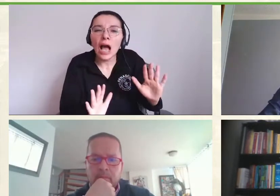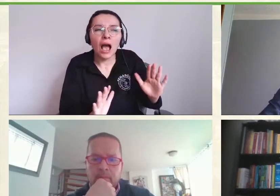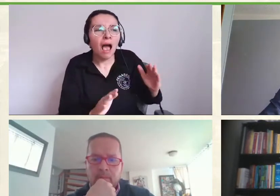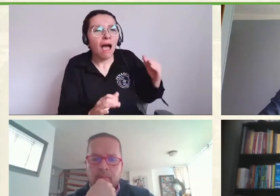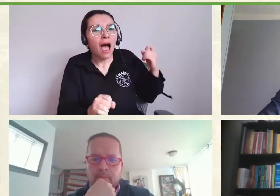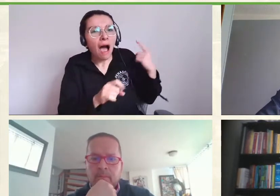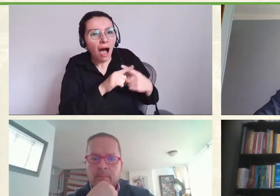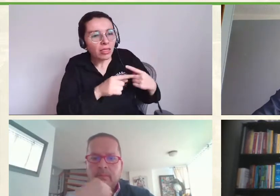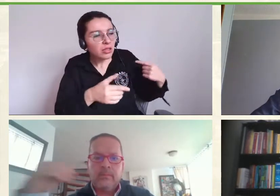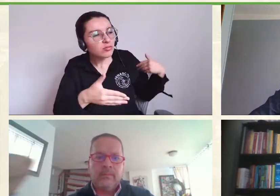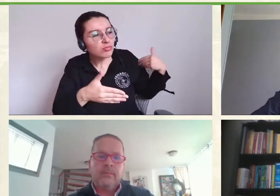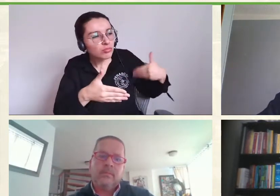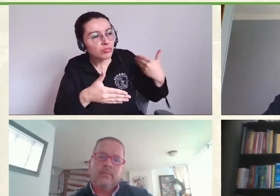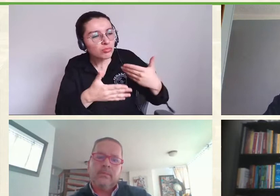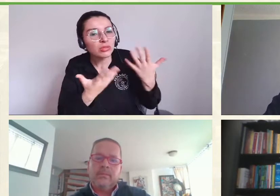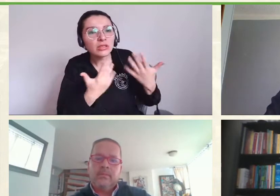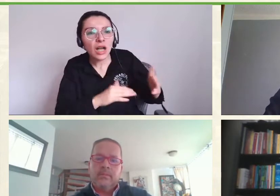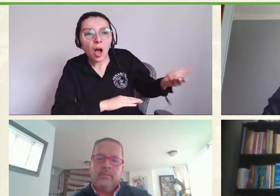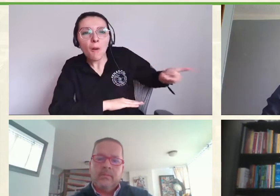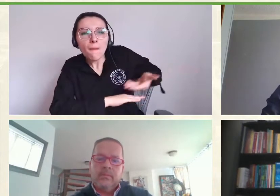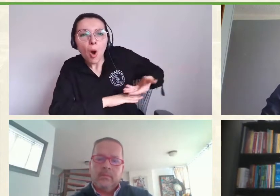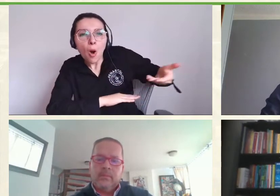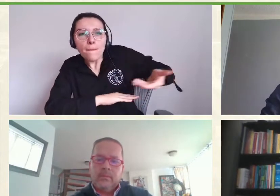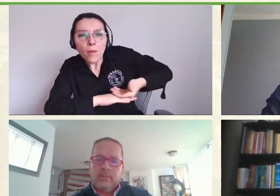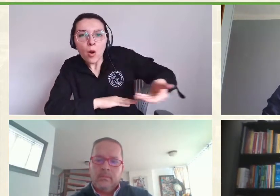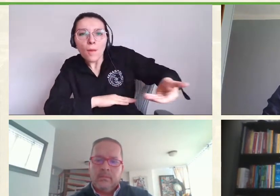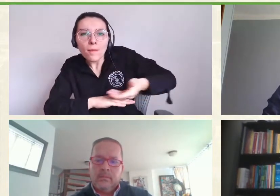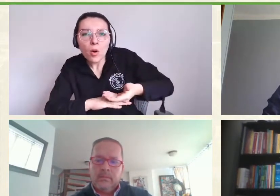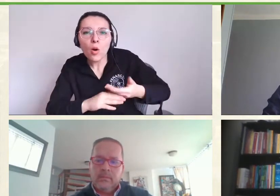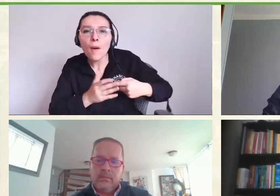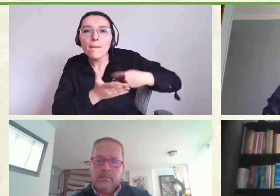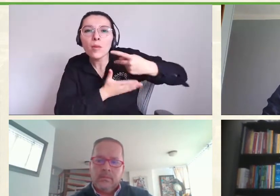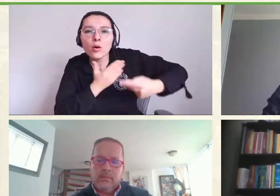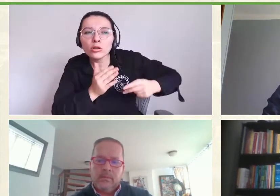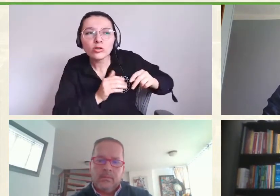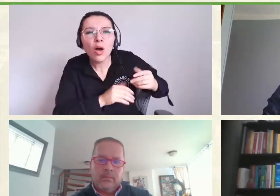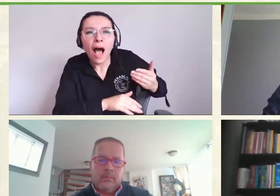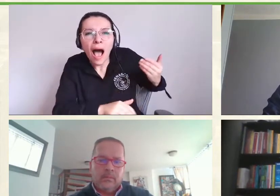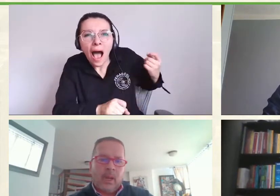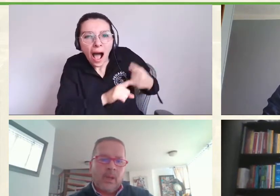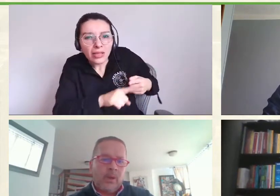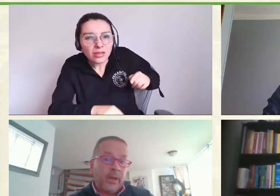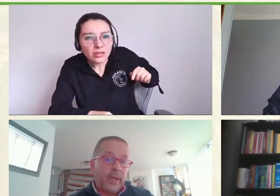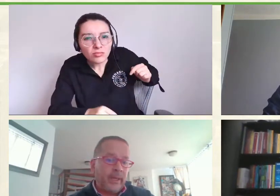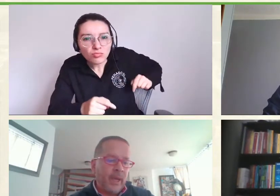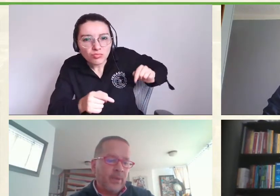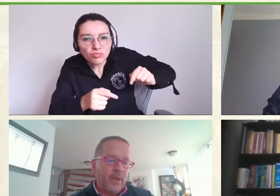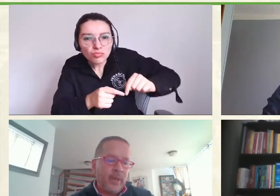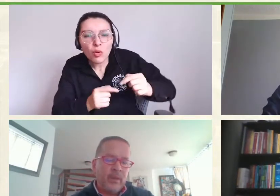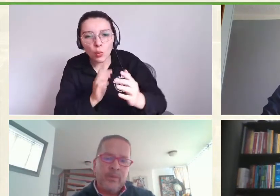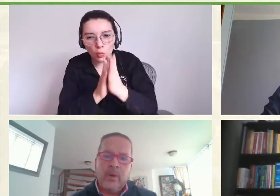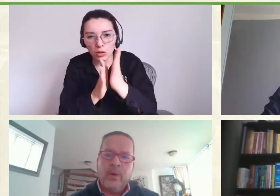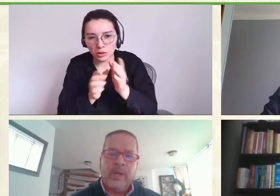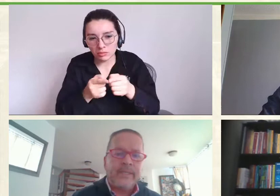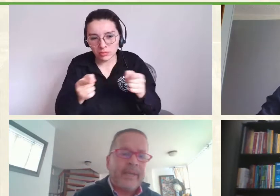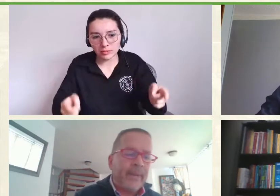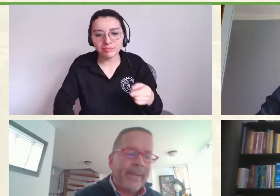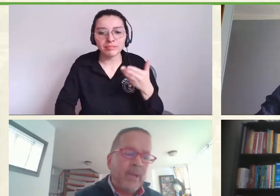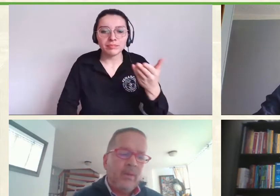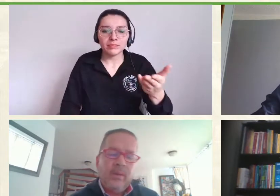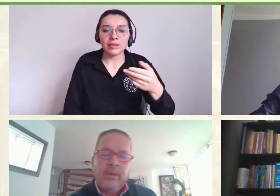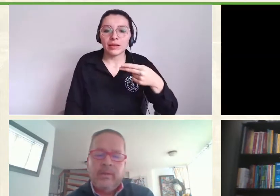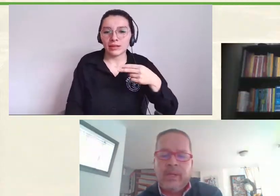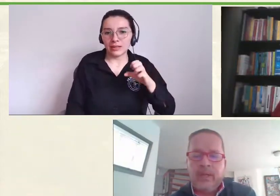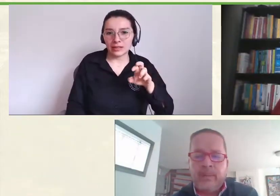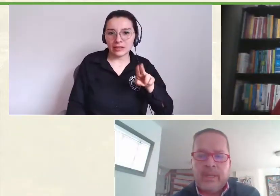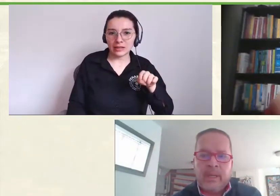las oportunidades que tiene. Por favor, cuéntanos un poco más de lo que ya están postulados. Ok, digamos, ampliando un poco lo que dice